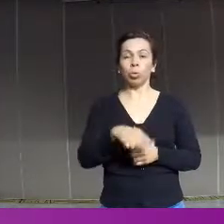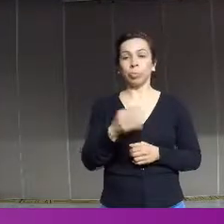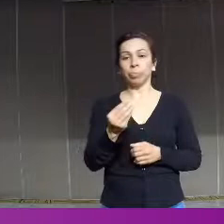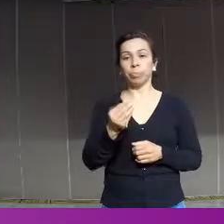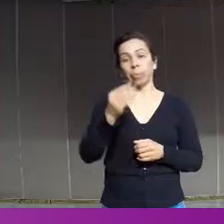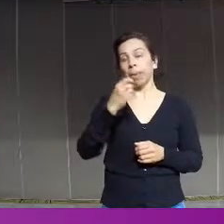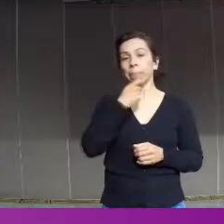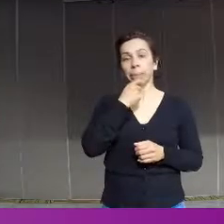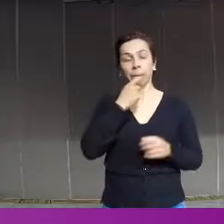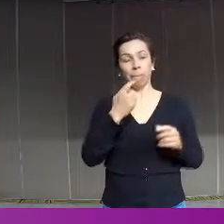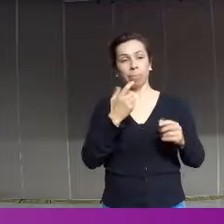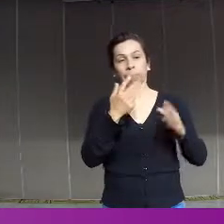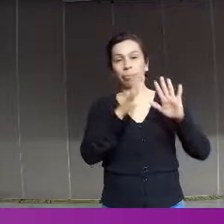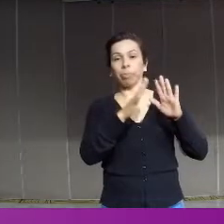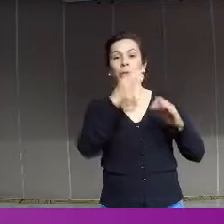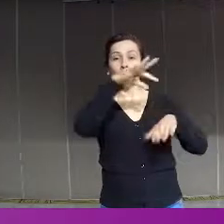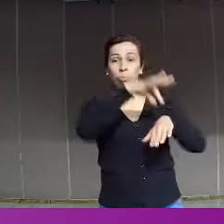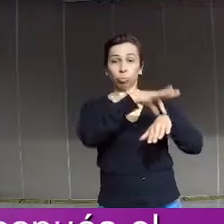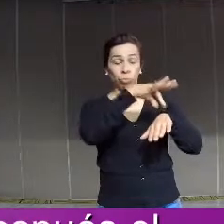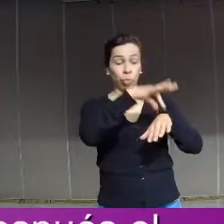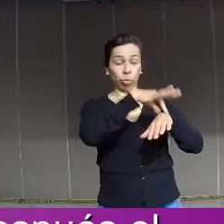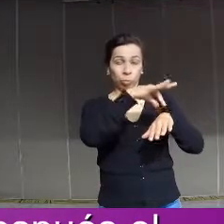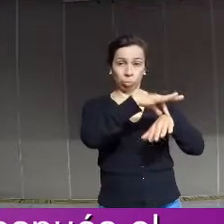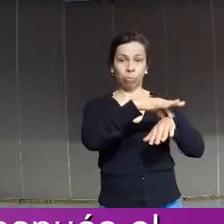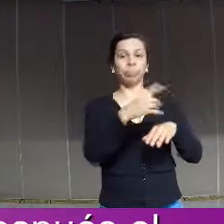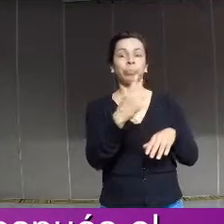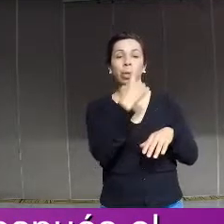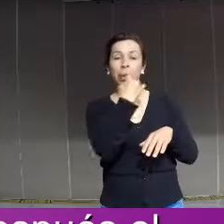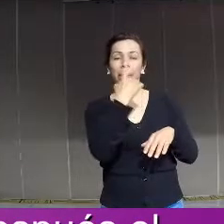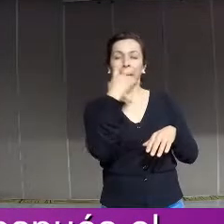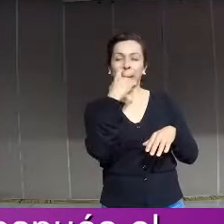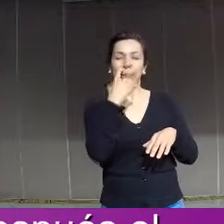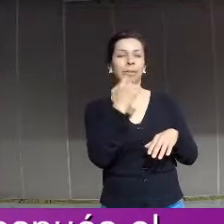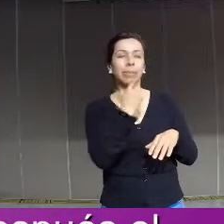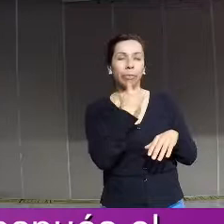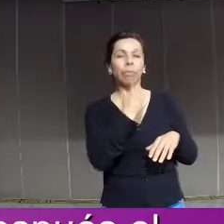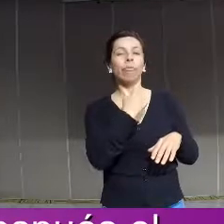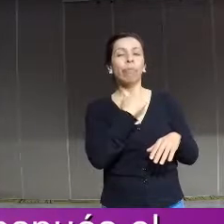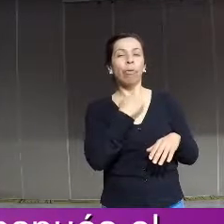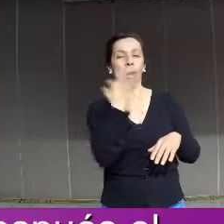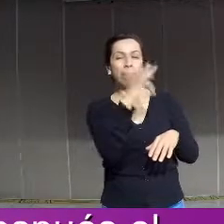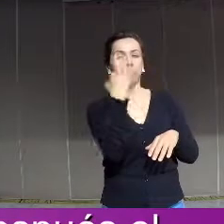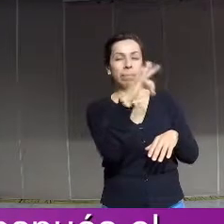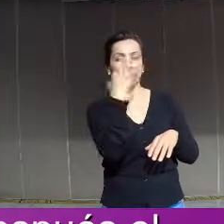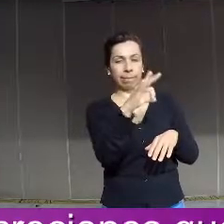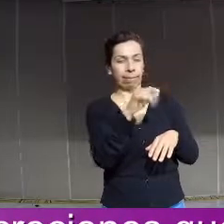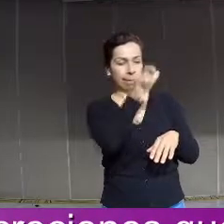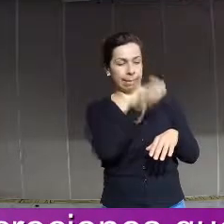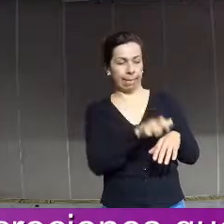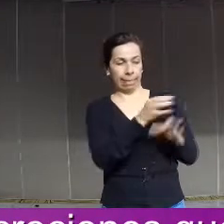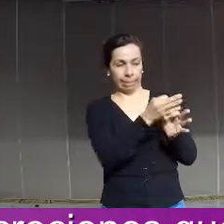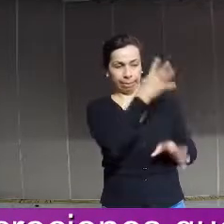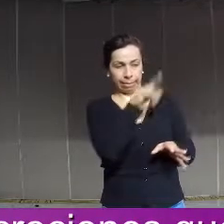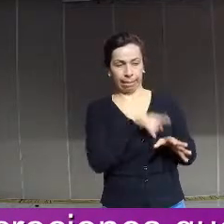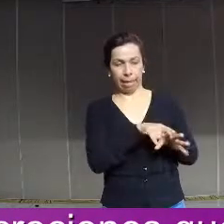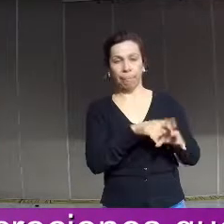un informe hecho por un otorrino o más por la parte gástrica no se destaca que hay restos de